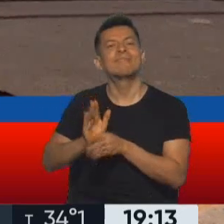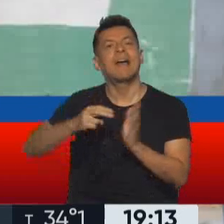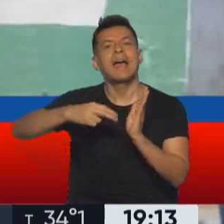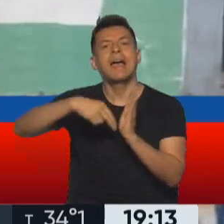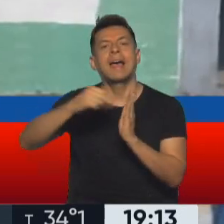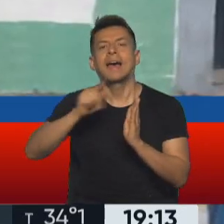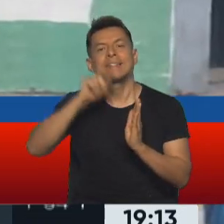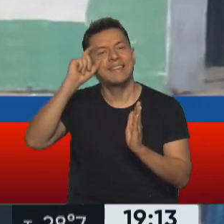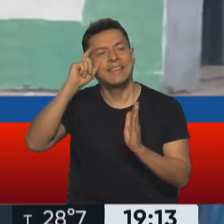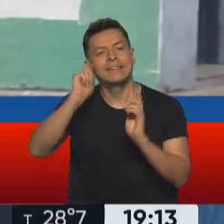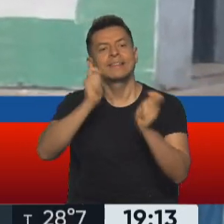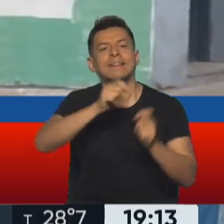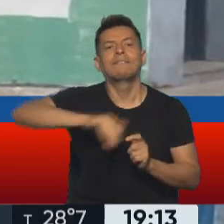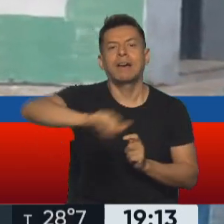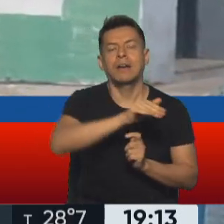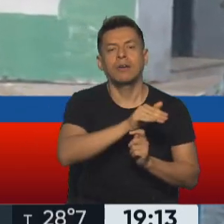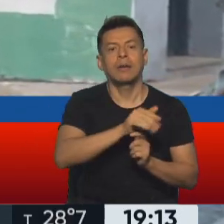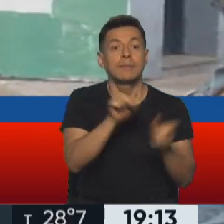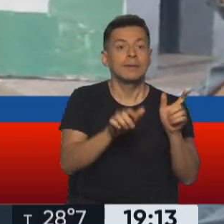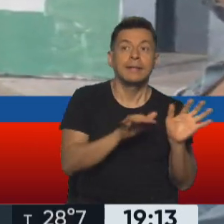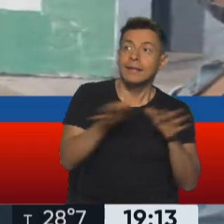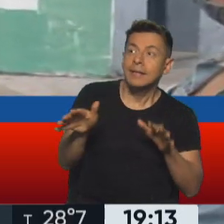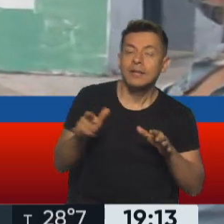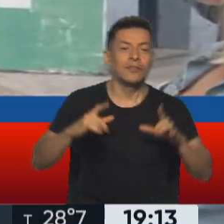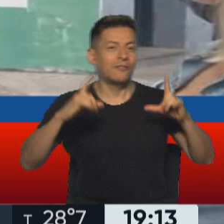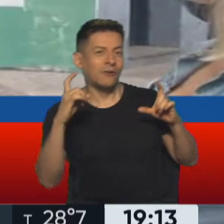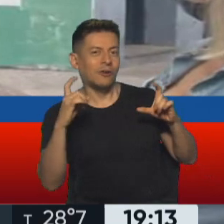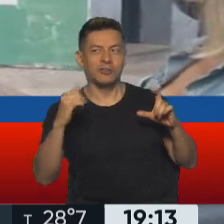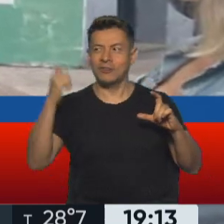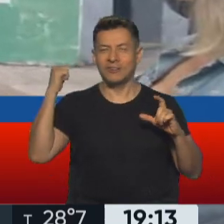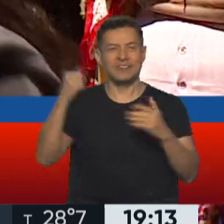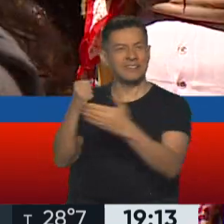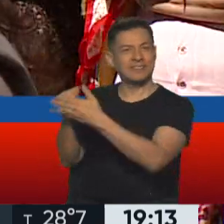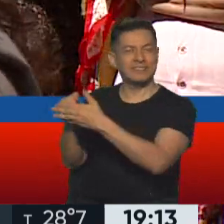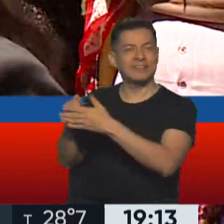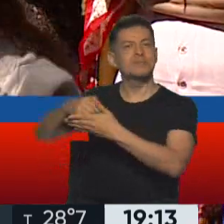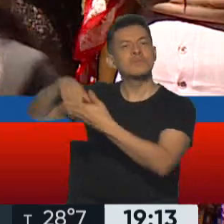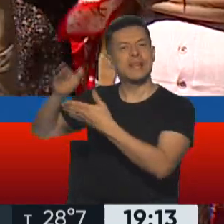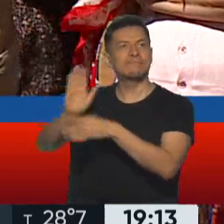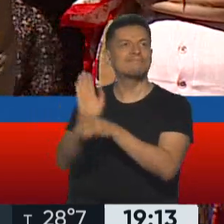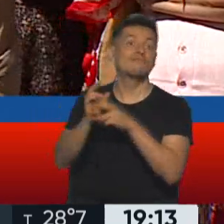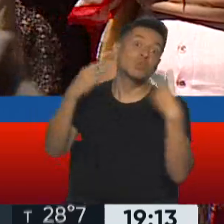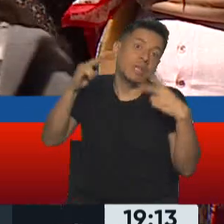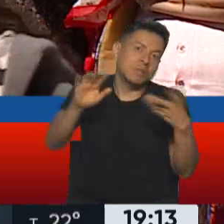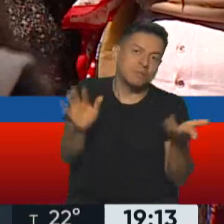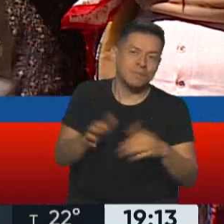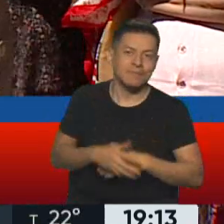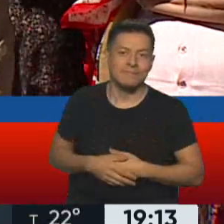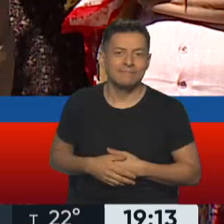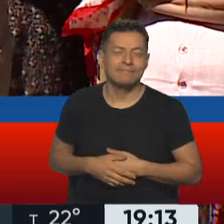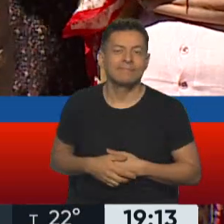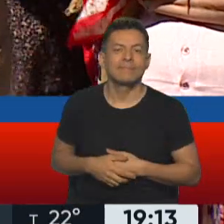al barrio muchos pasaban y se sacaban fotos como que se ha convertido en algo turístico si querés donde el turismo